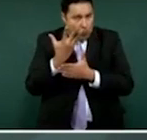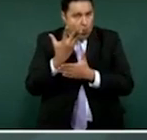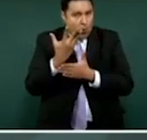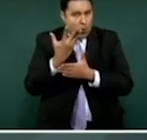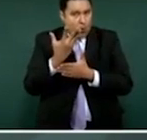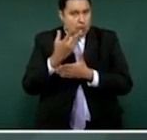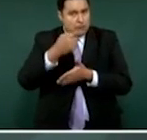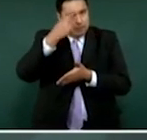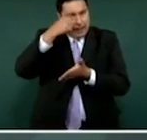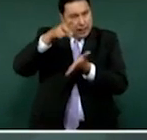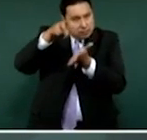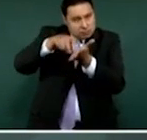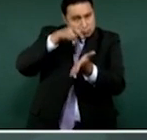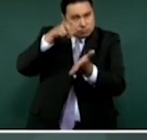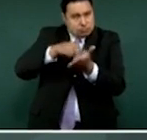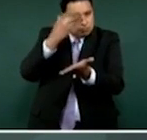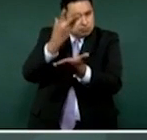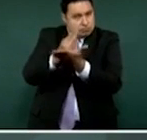reforma